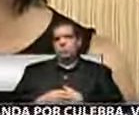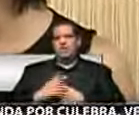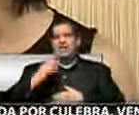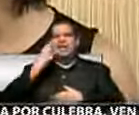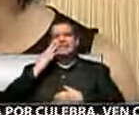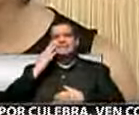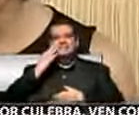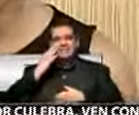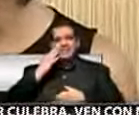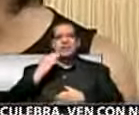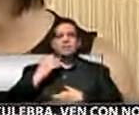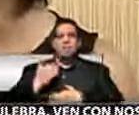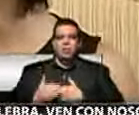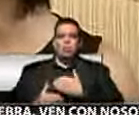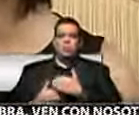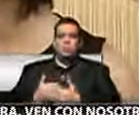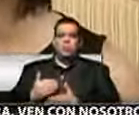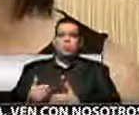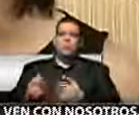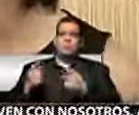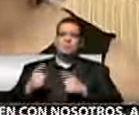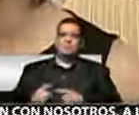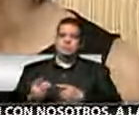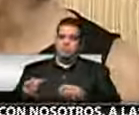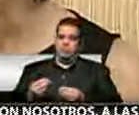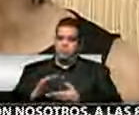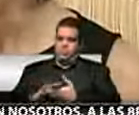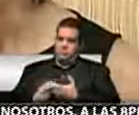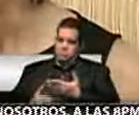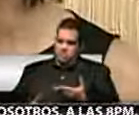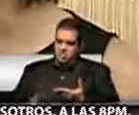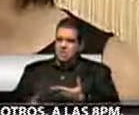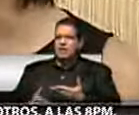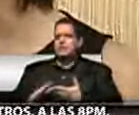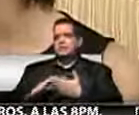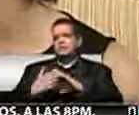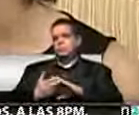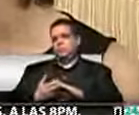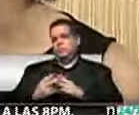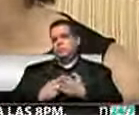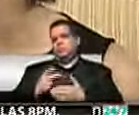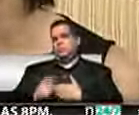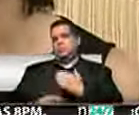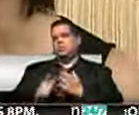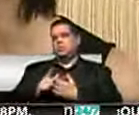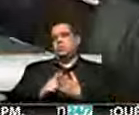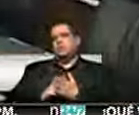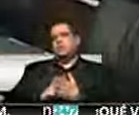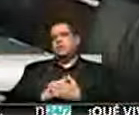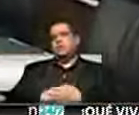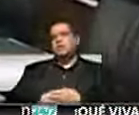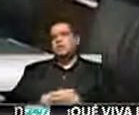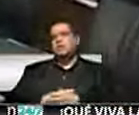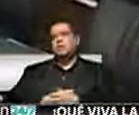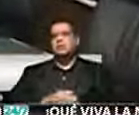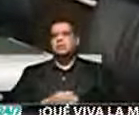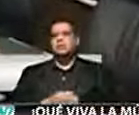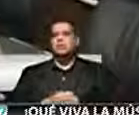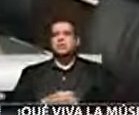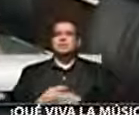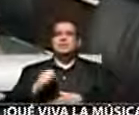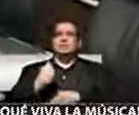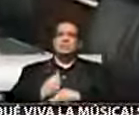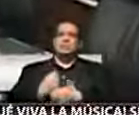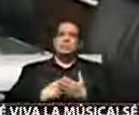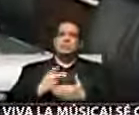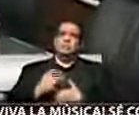Cómo su idea se va moviendo desde que me lo entregaron un papel hasta que se convierte en un proyecto de ley o una resolución desde la creación de este